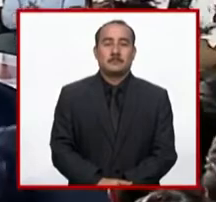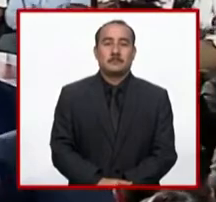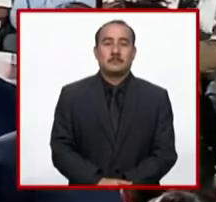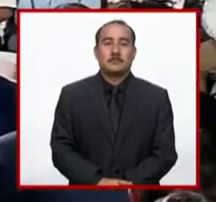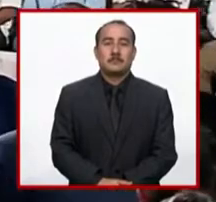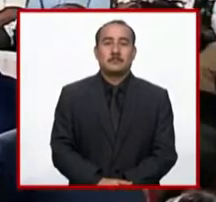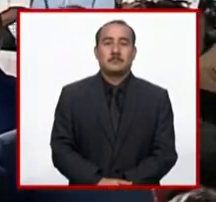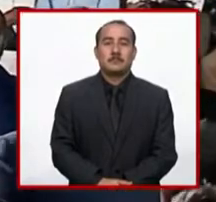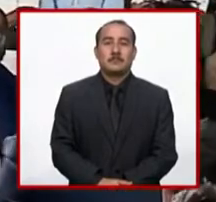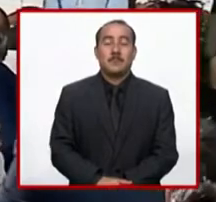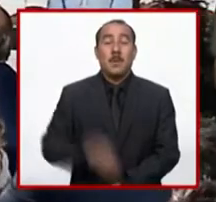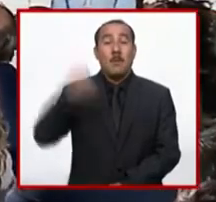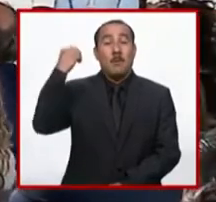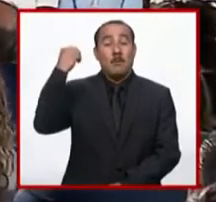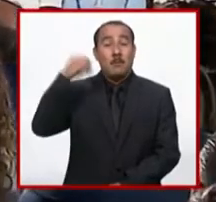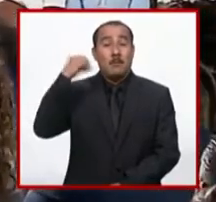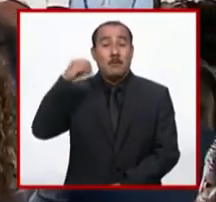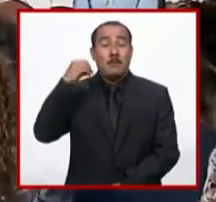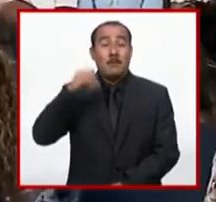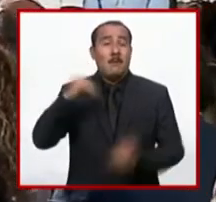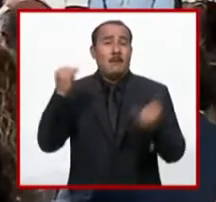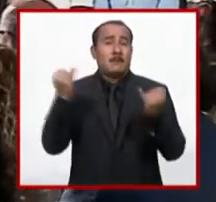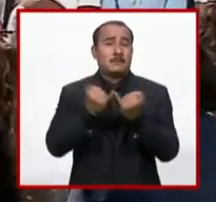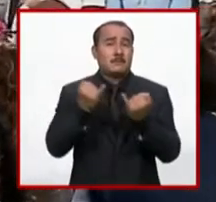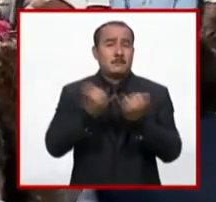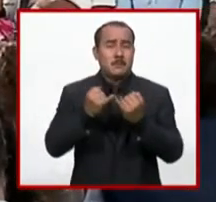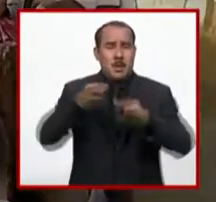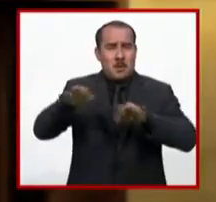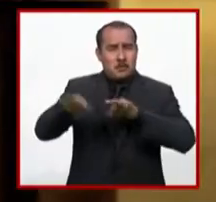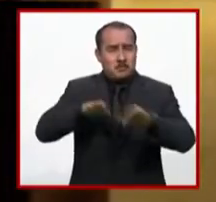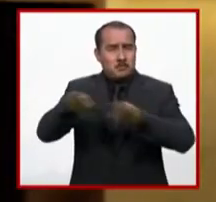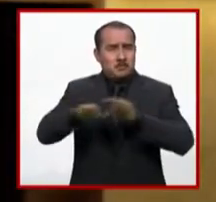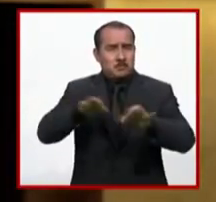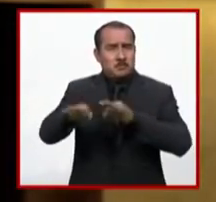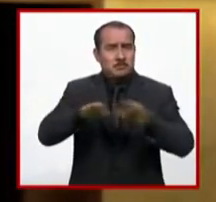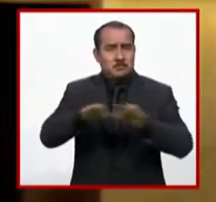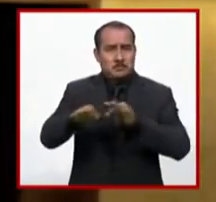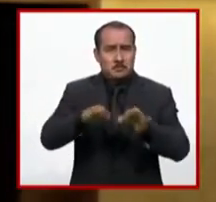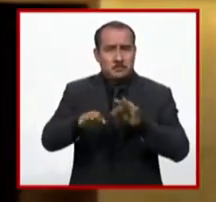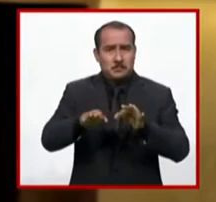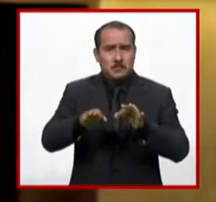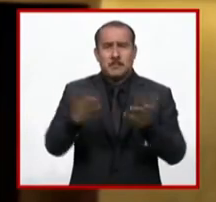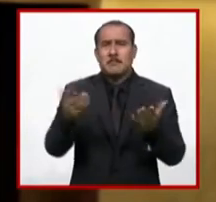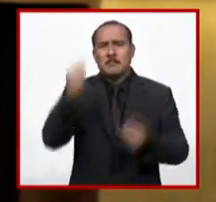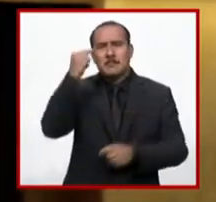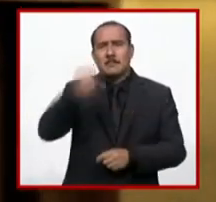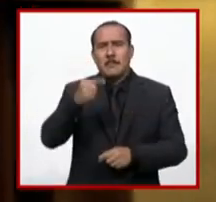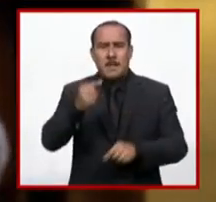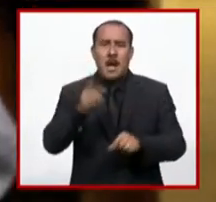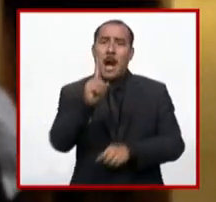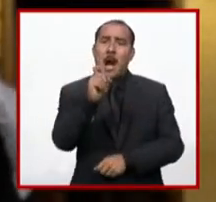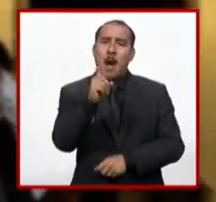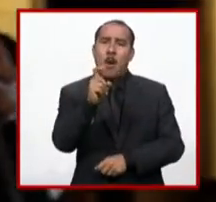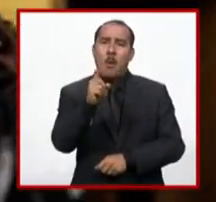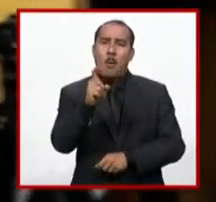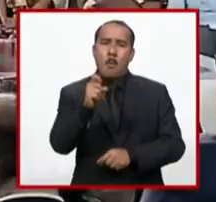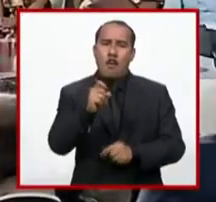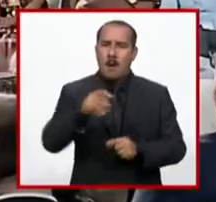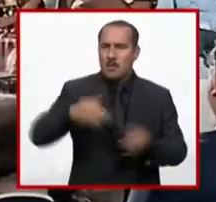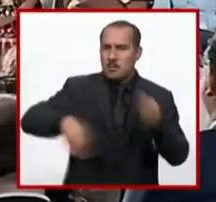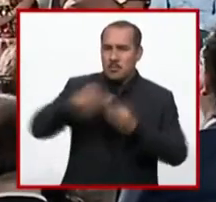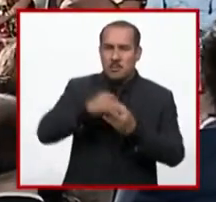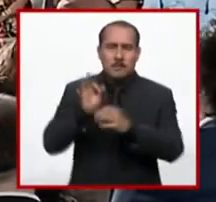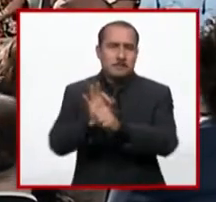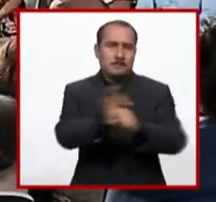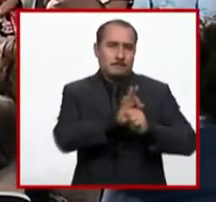Oaxaca también ha trabajado en la conectividad del agua. En estos 3 años hemos